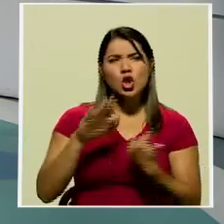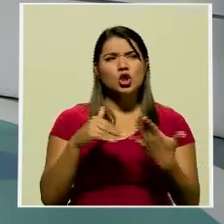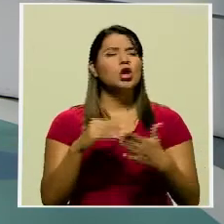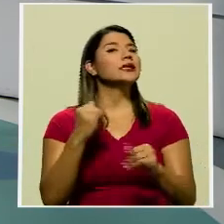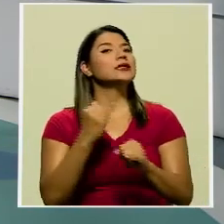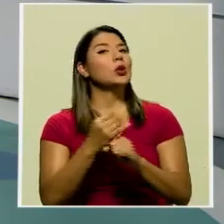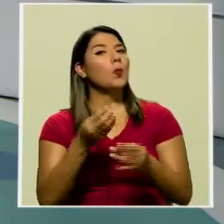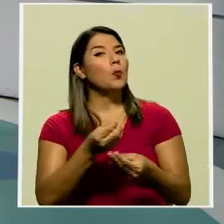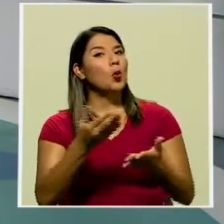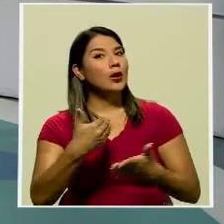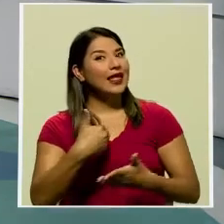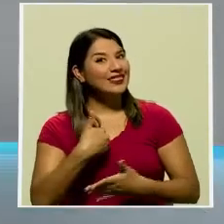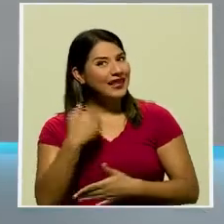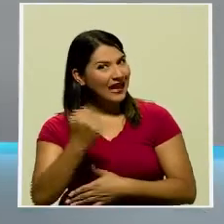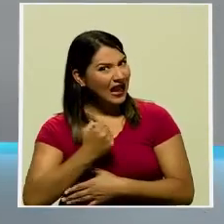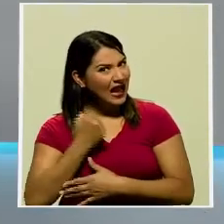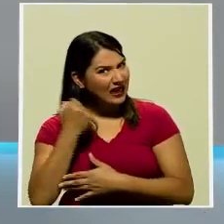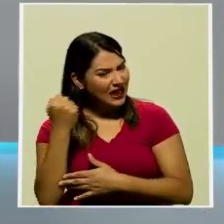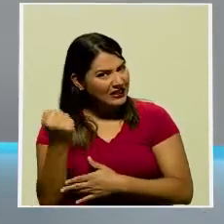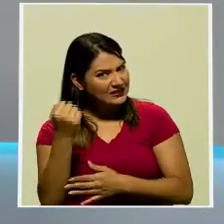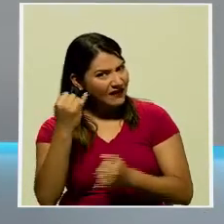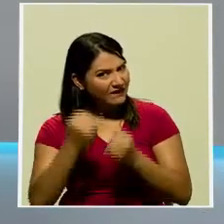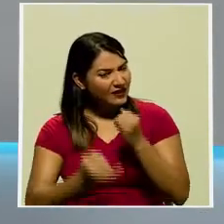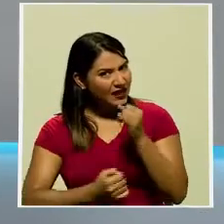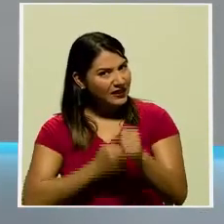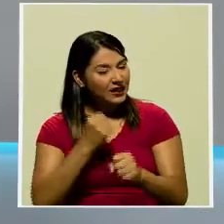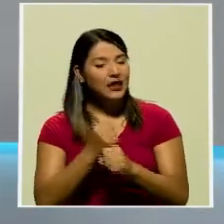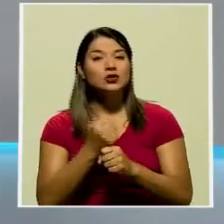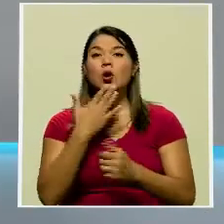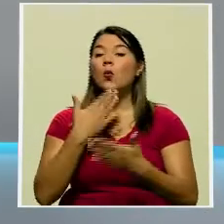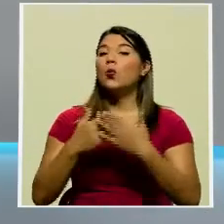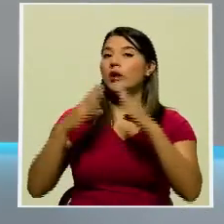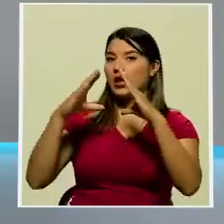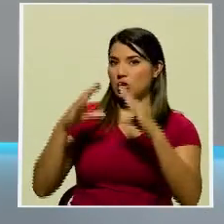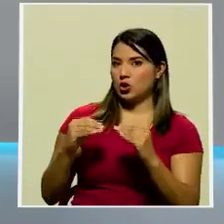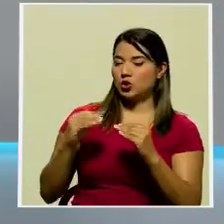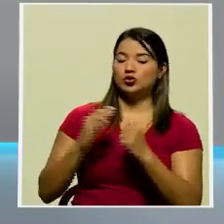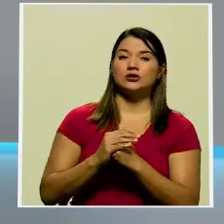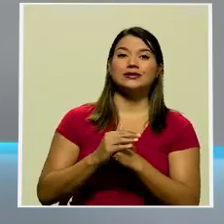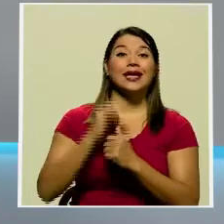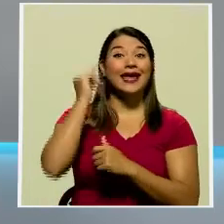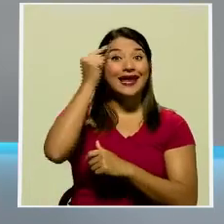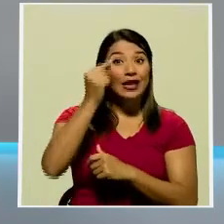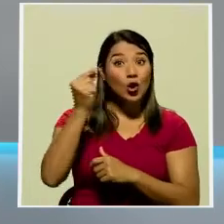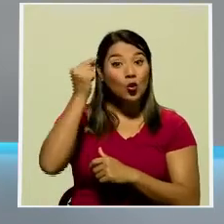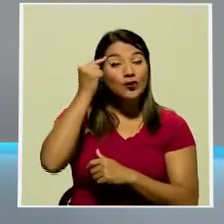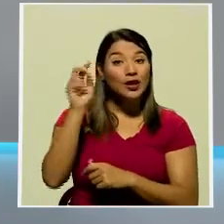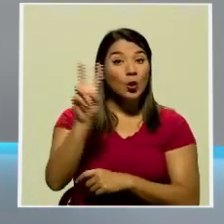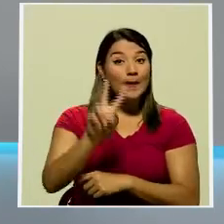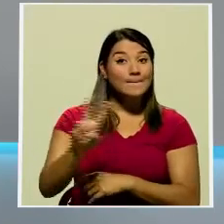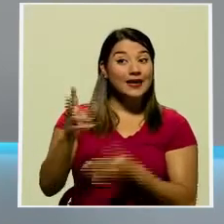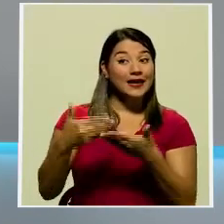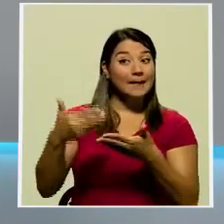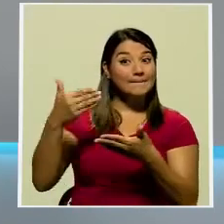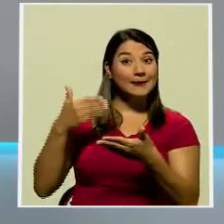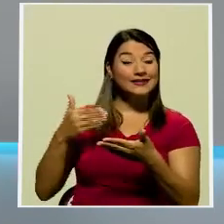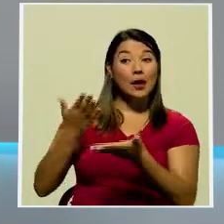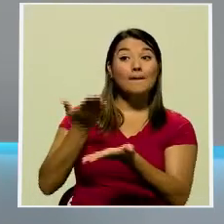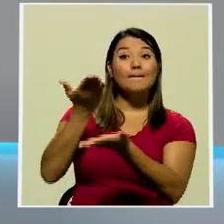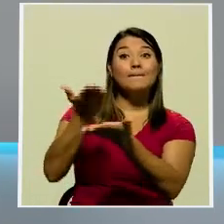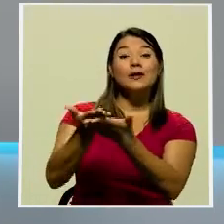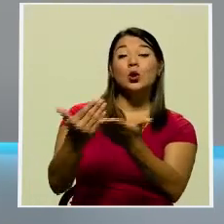¿Qué tal? Muy buenas noches, don Ernesto y amigos televidentes. El gobierno presentó el viernes un nuevo proyecto de ley